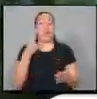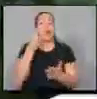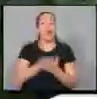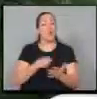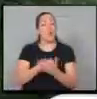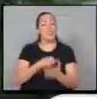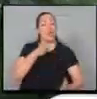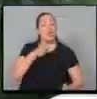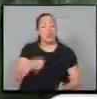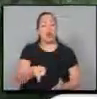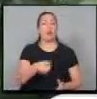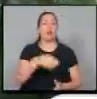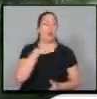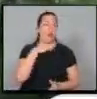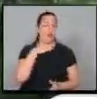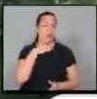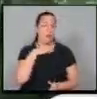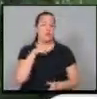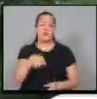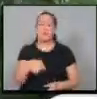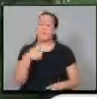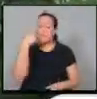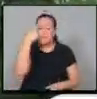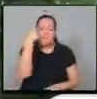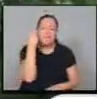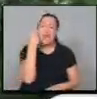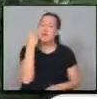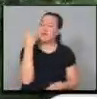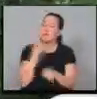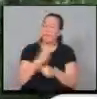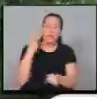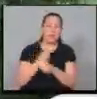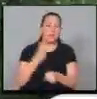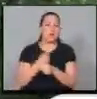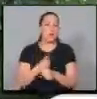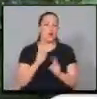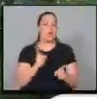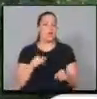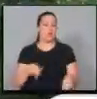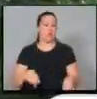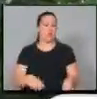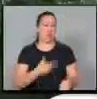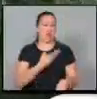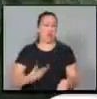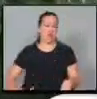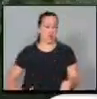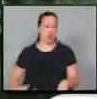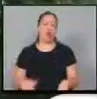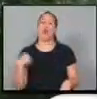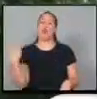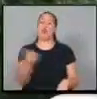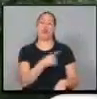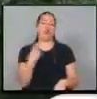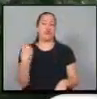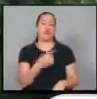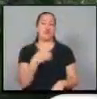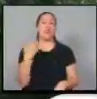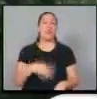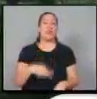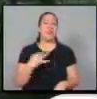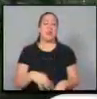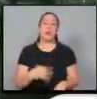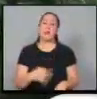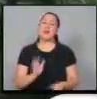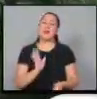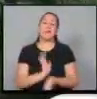la delincuencia, que es una de las prioridades de esta gestión. Nosotros tenemos que extremar